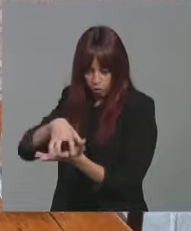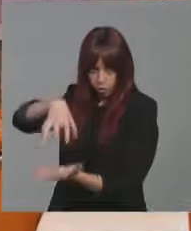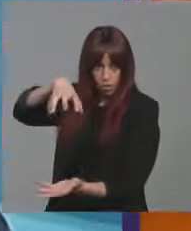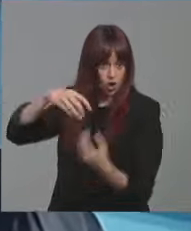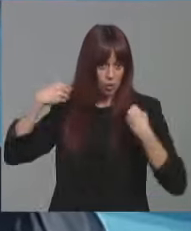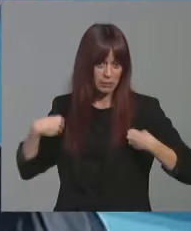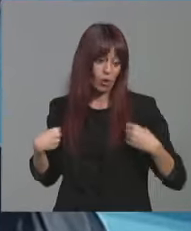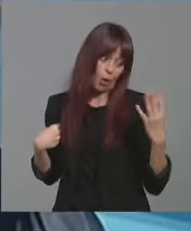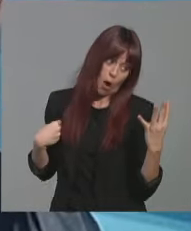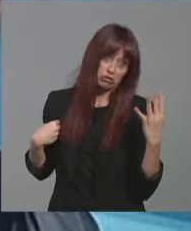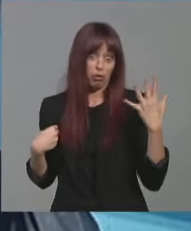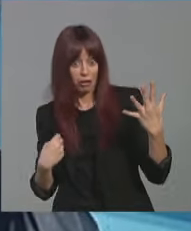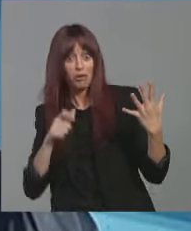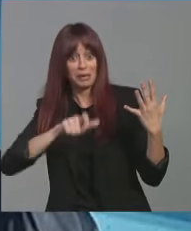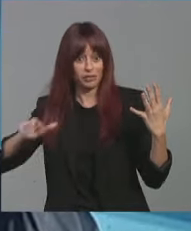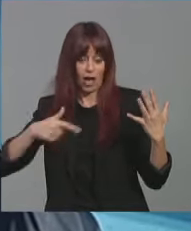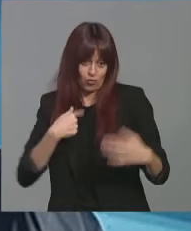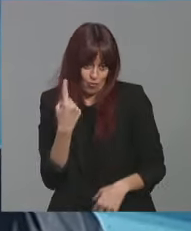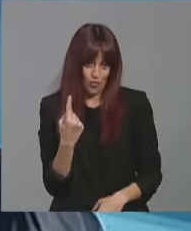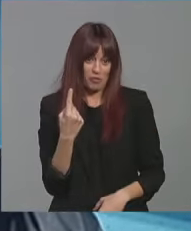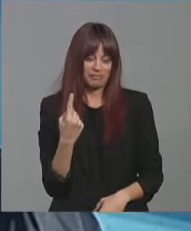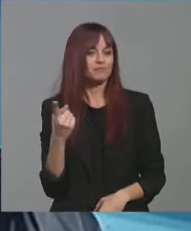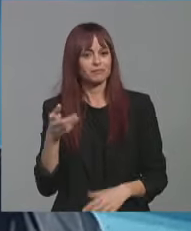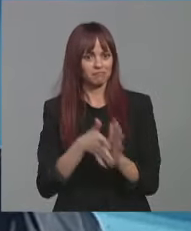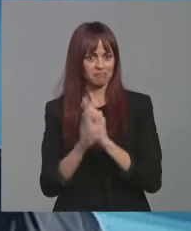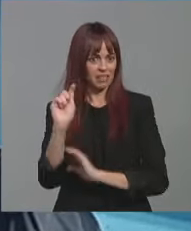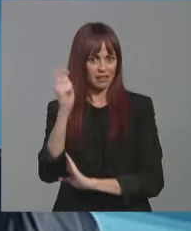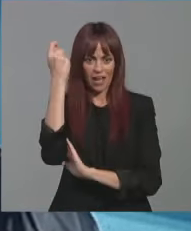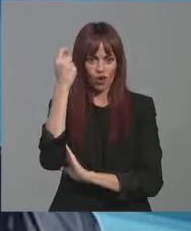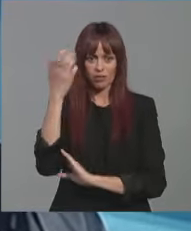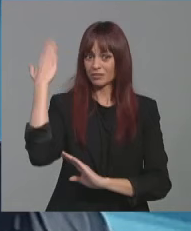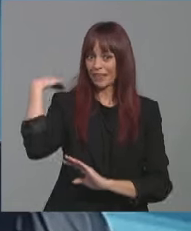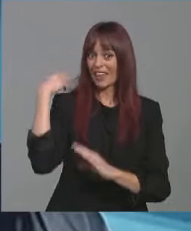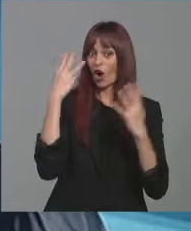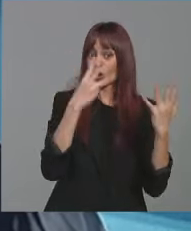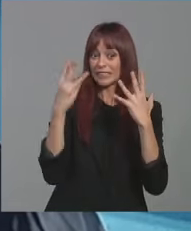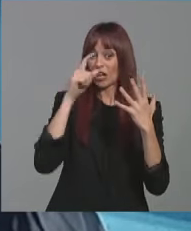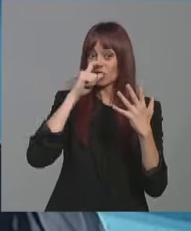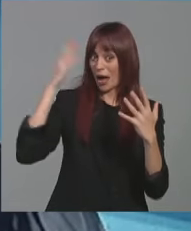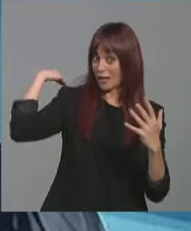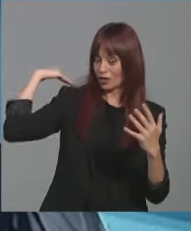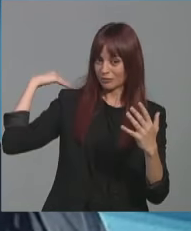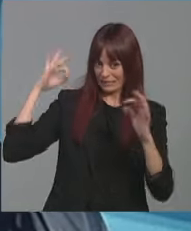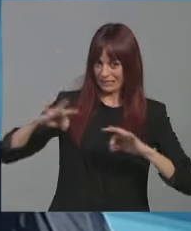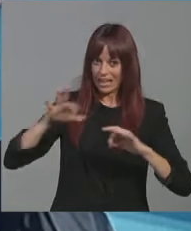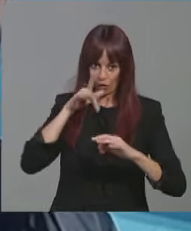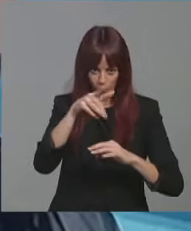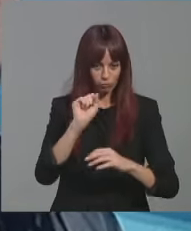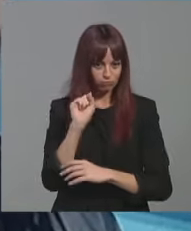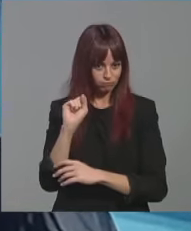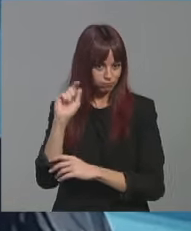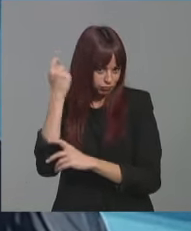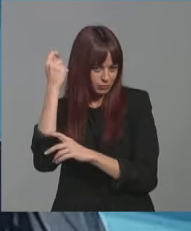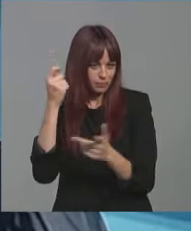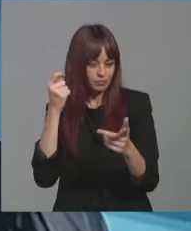noticia indudablemente es que has batido un récord que no se superaba en 88 años y yo te pregunto ahora qué te gustaría